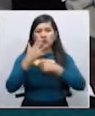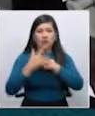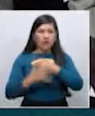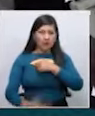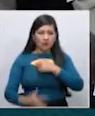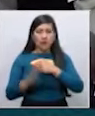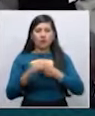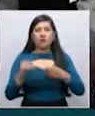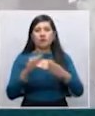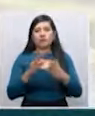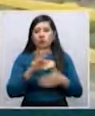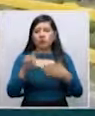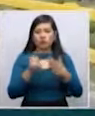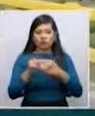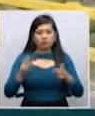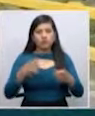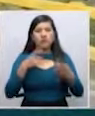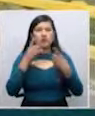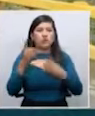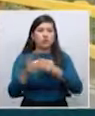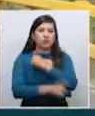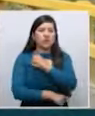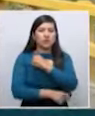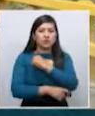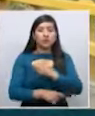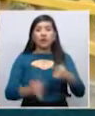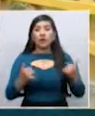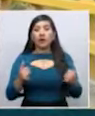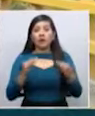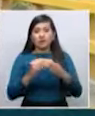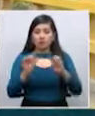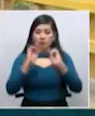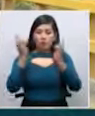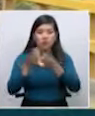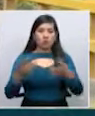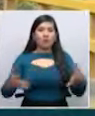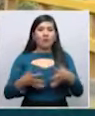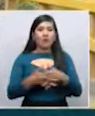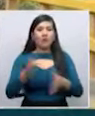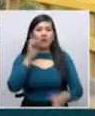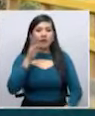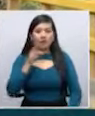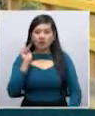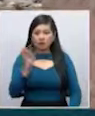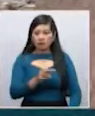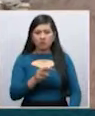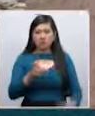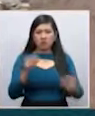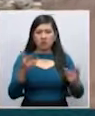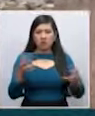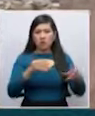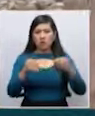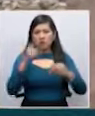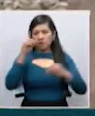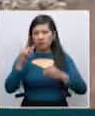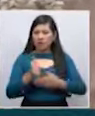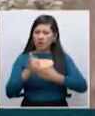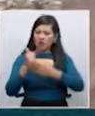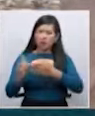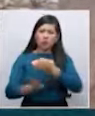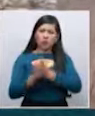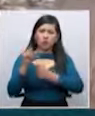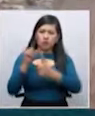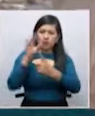2019 al 100%, ¿no? Con referente a los bloqueos por sectores de Evo Morales, dijo que no se había visto movilizaciones para encubrir a acusados